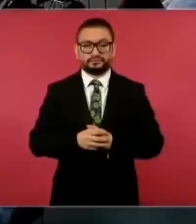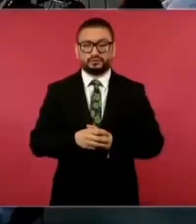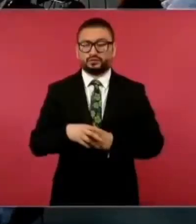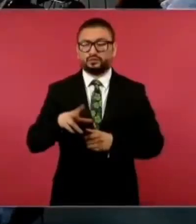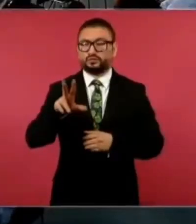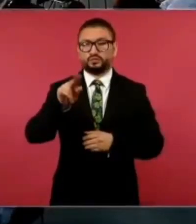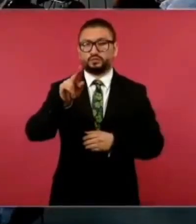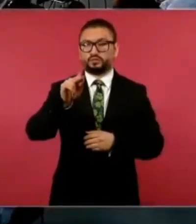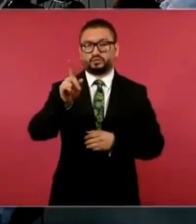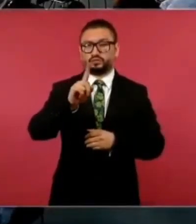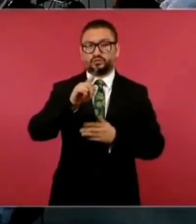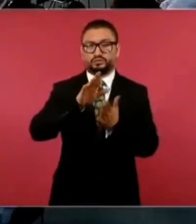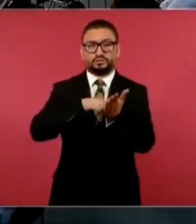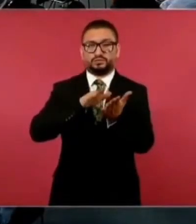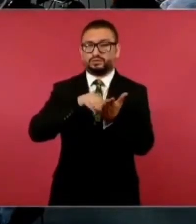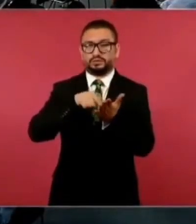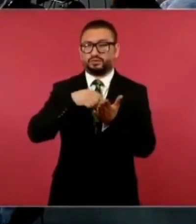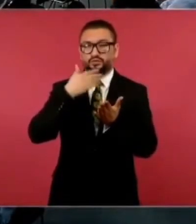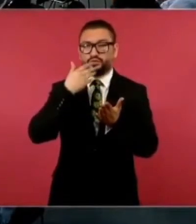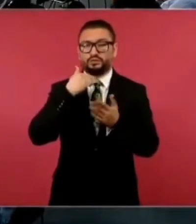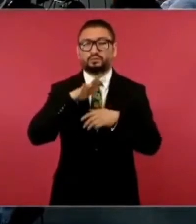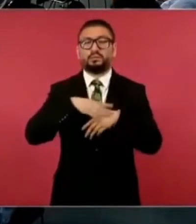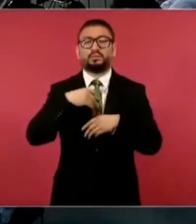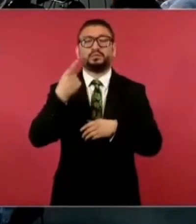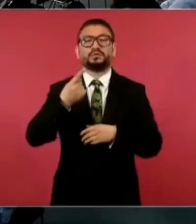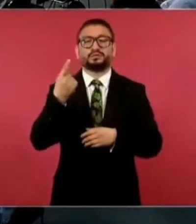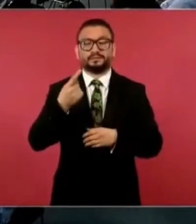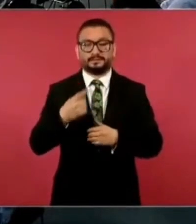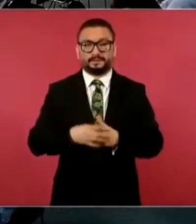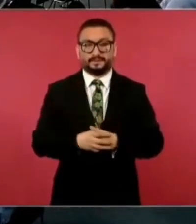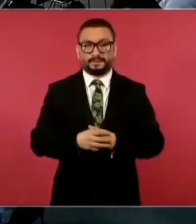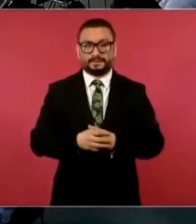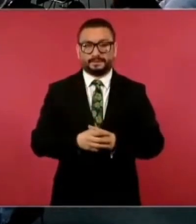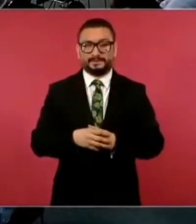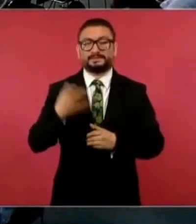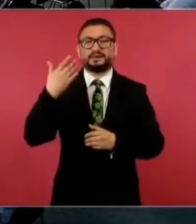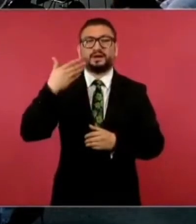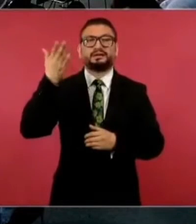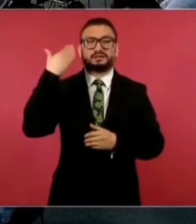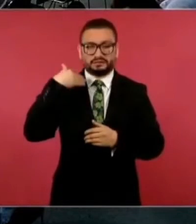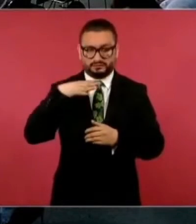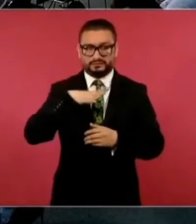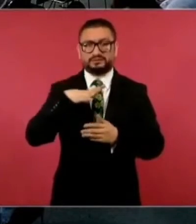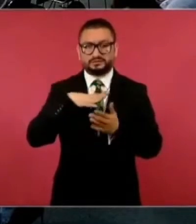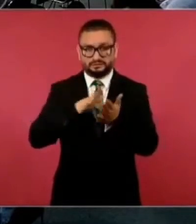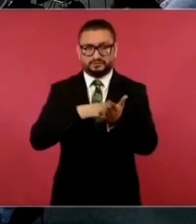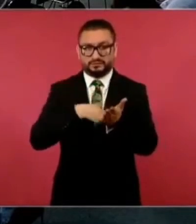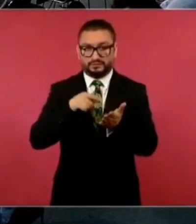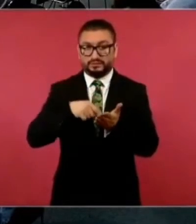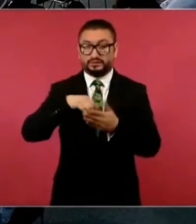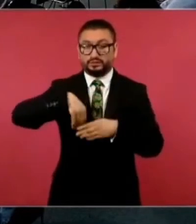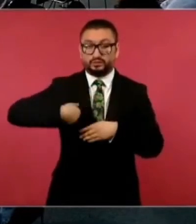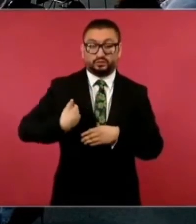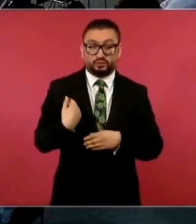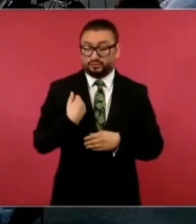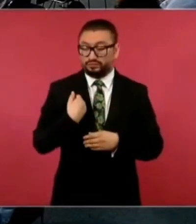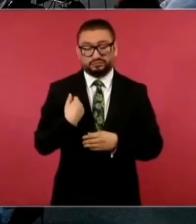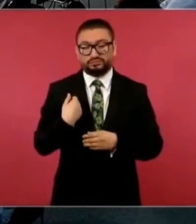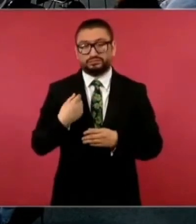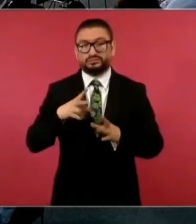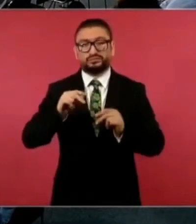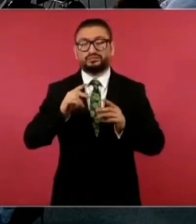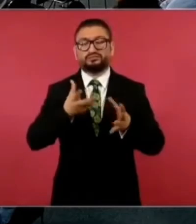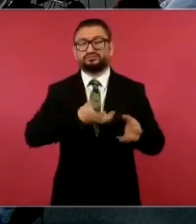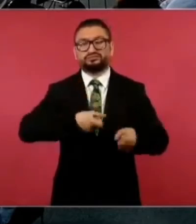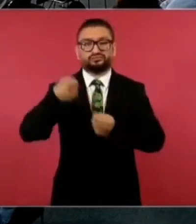No, documento no, porque los tuvieron y en vez de mantenerlos, se los